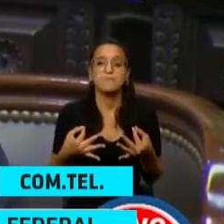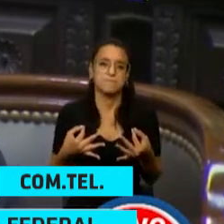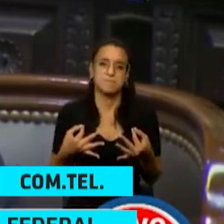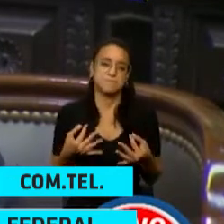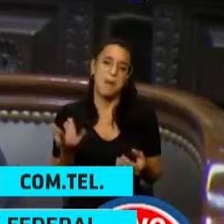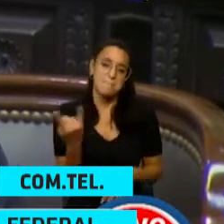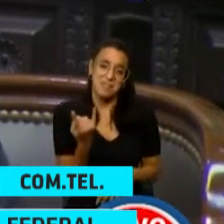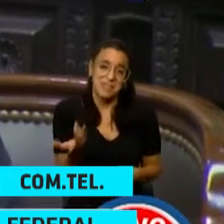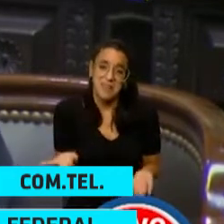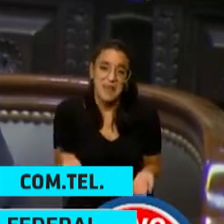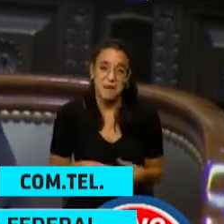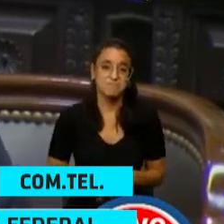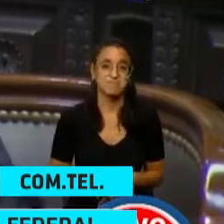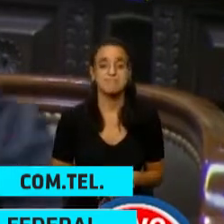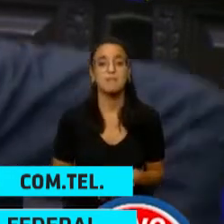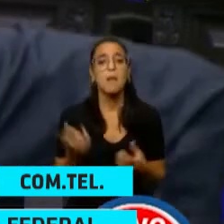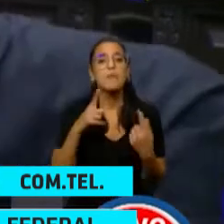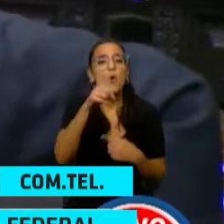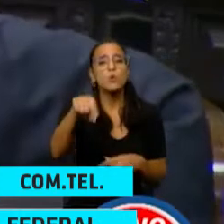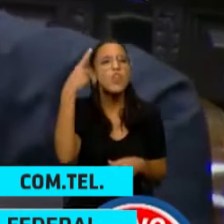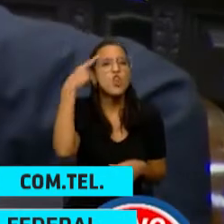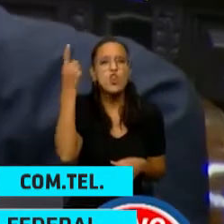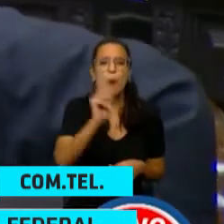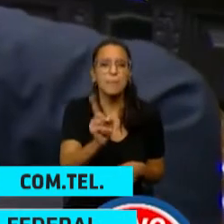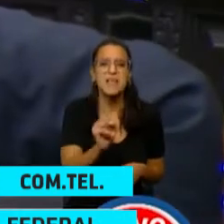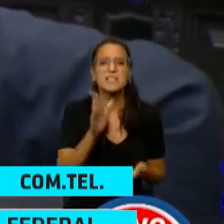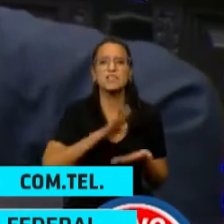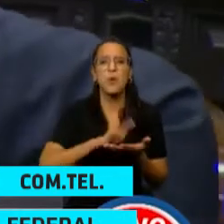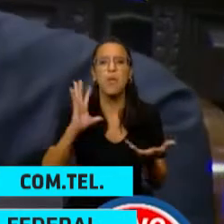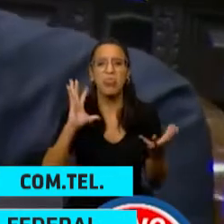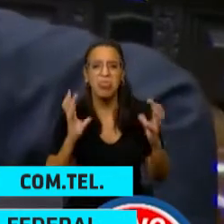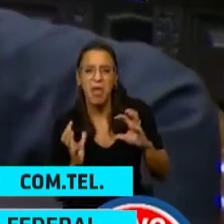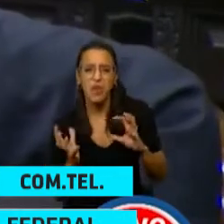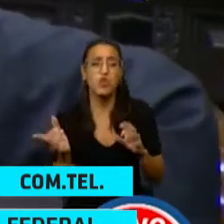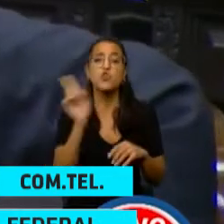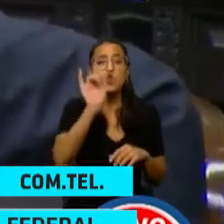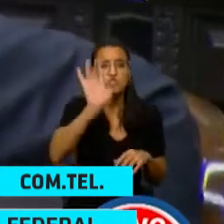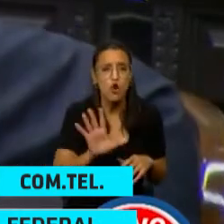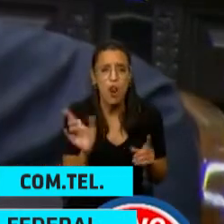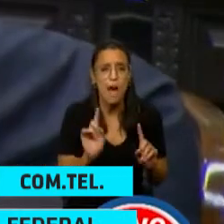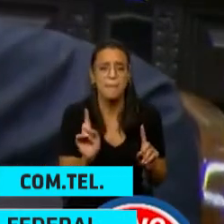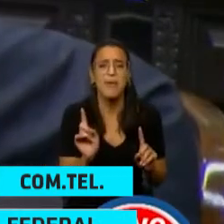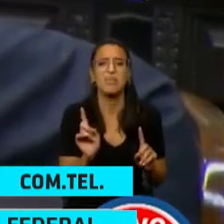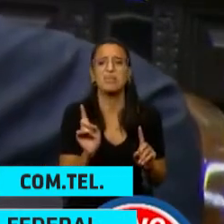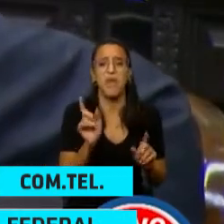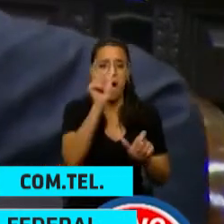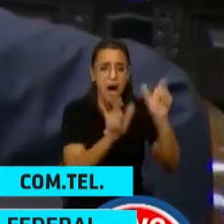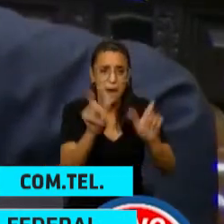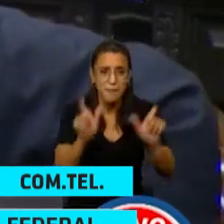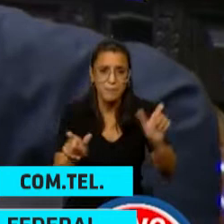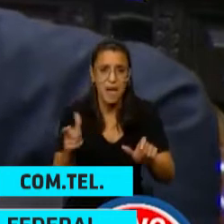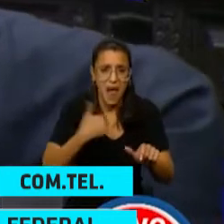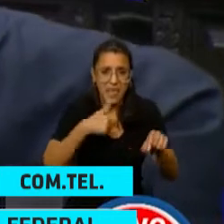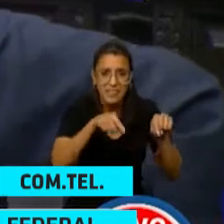las exposiciones que hacíamos en comisión, y después se resolvió tomar como base el